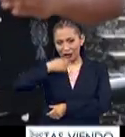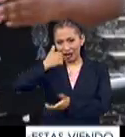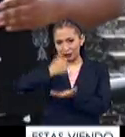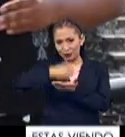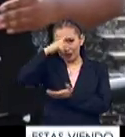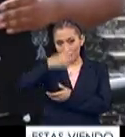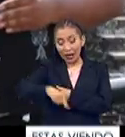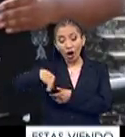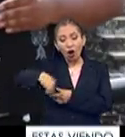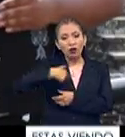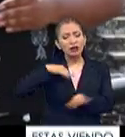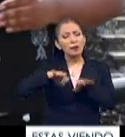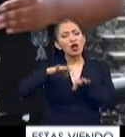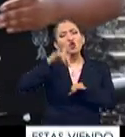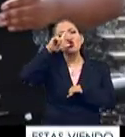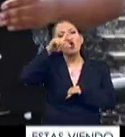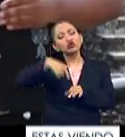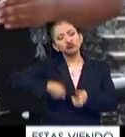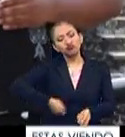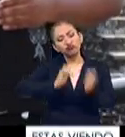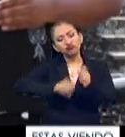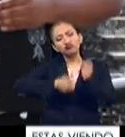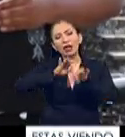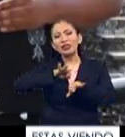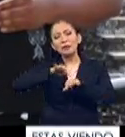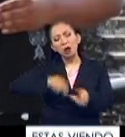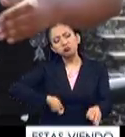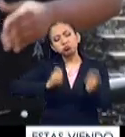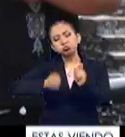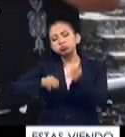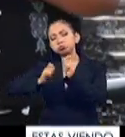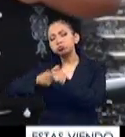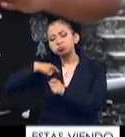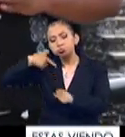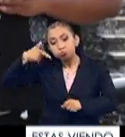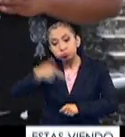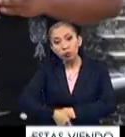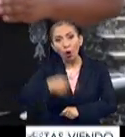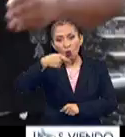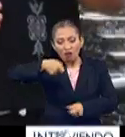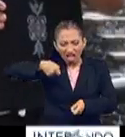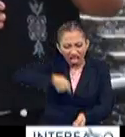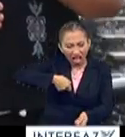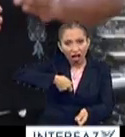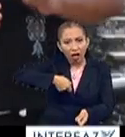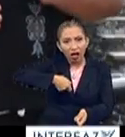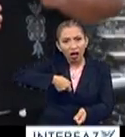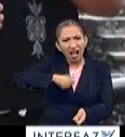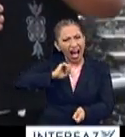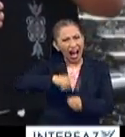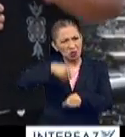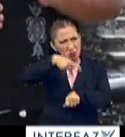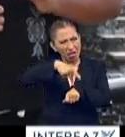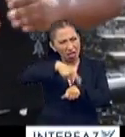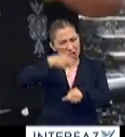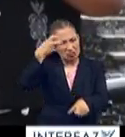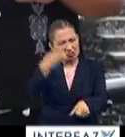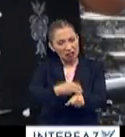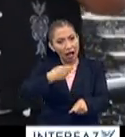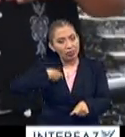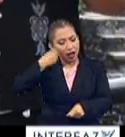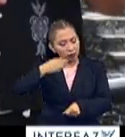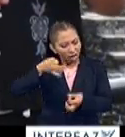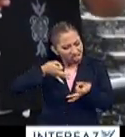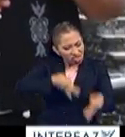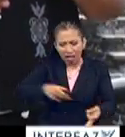unos trabajadores de la Compañía de Luz y Fuerza realizaban trabajos de excavación, cuando una de las herramientas impactó contra una roca muy dura, la cual